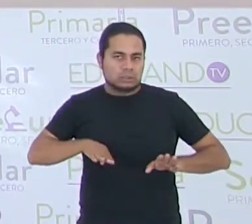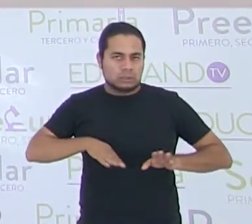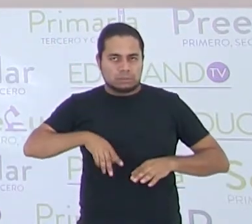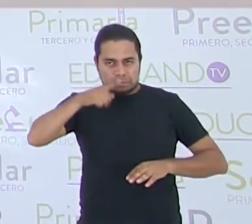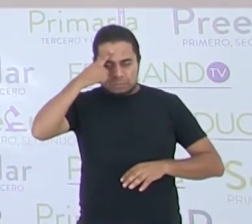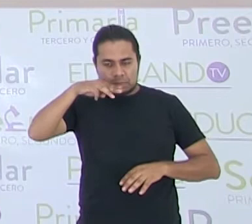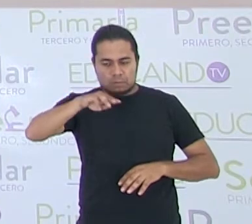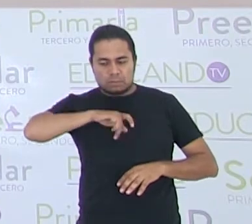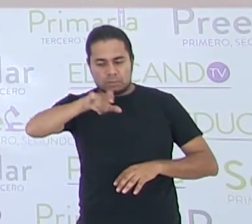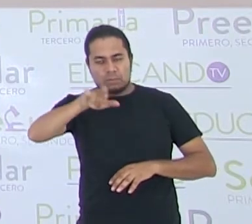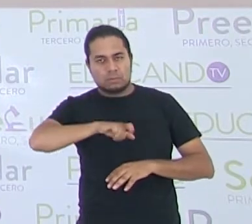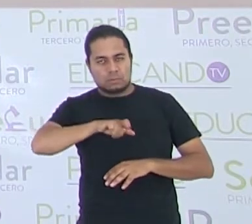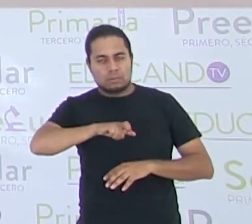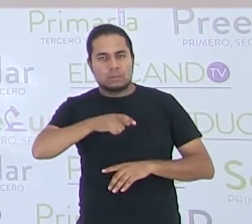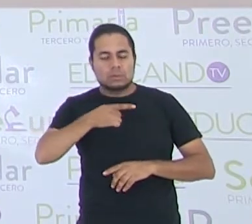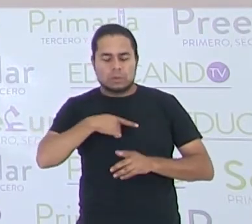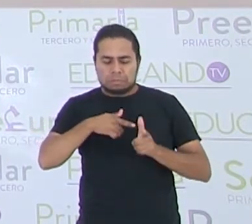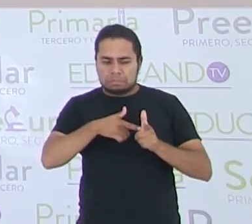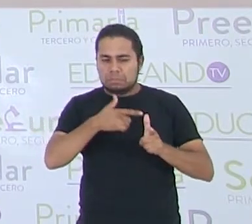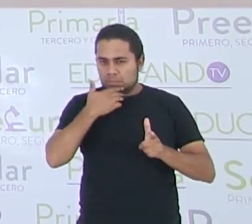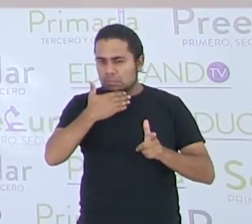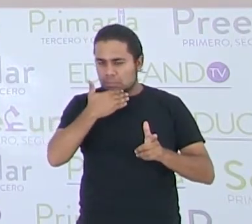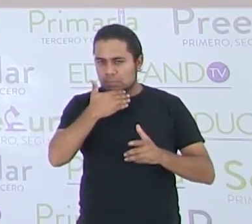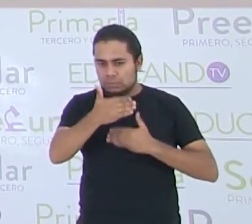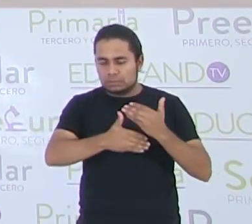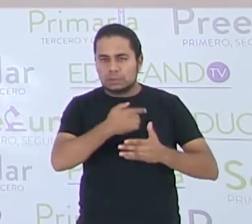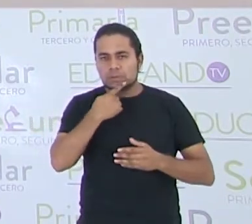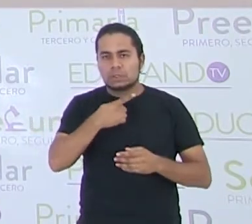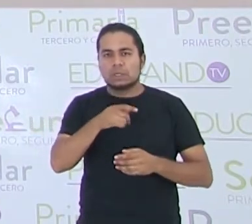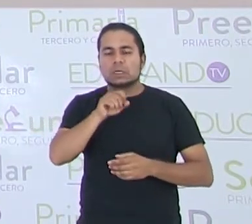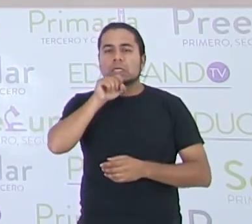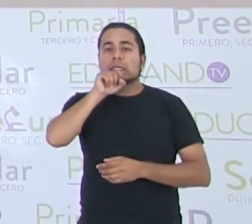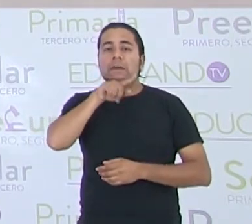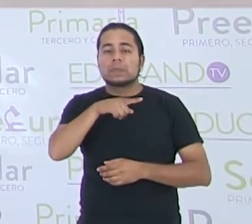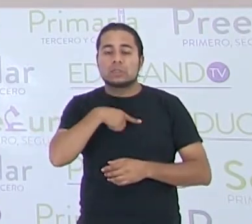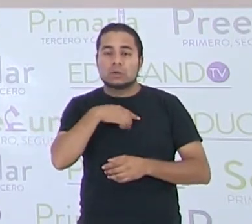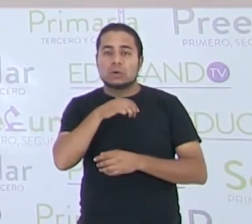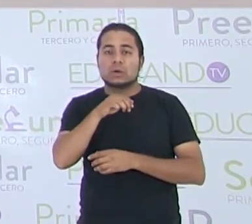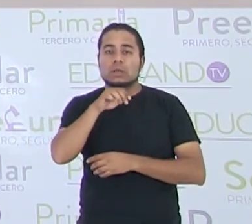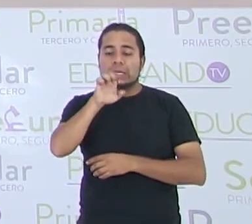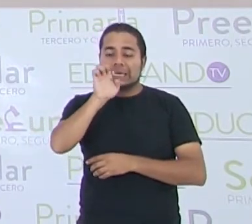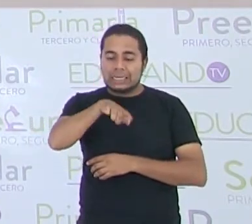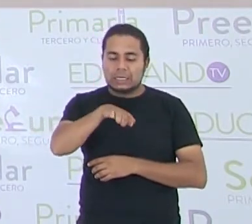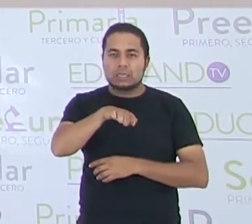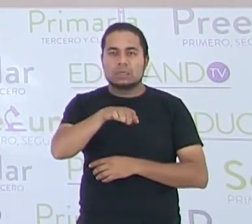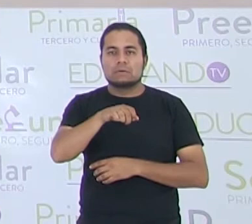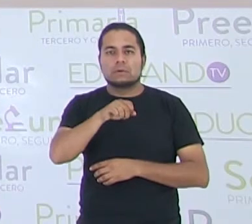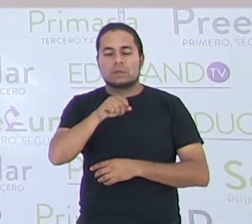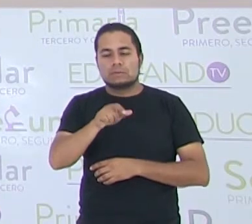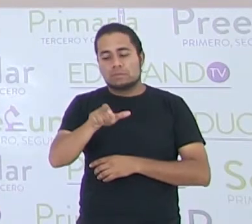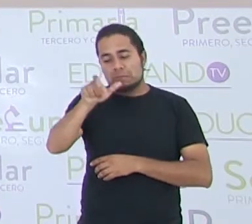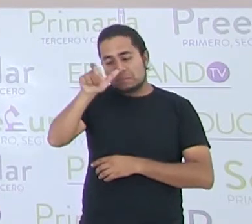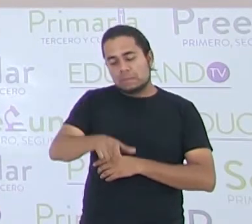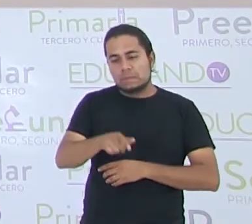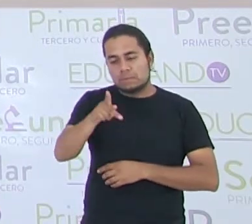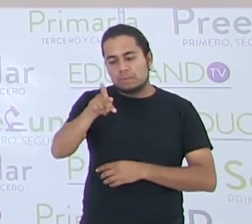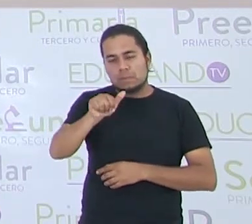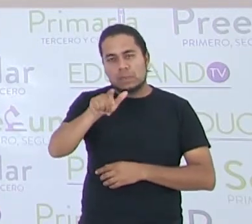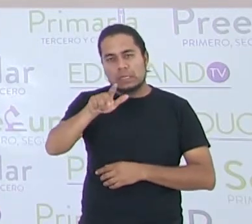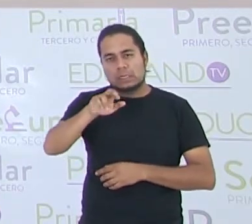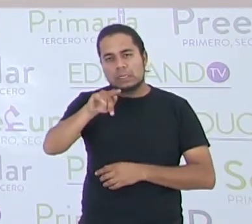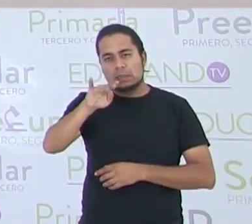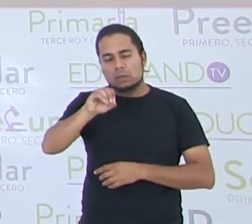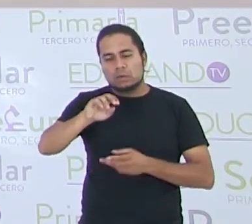Max. Entonces voy bien. También le puse acento, voy bien. También estaba Paquito, que era todo lo